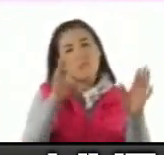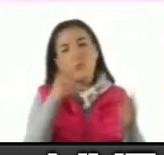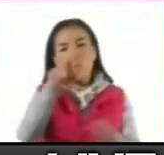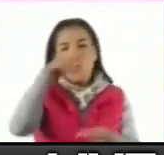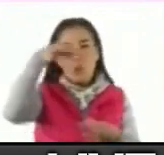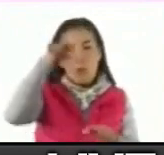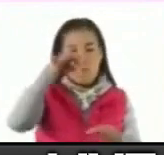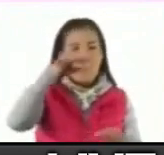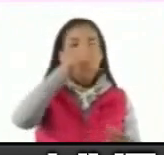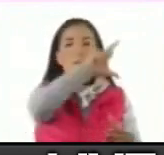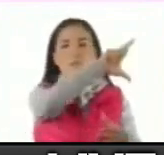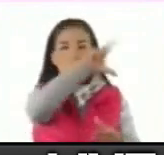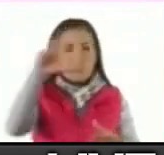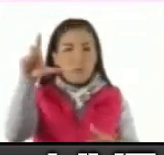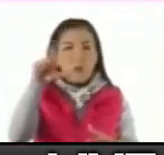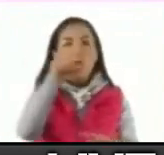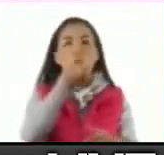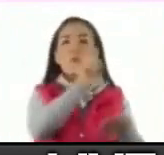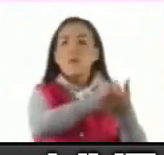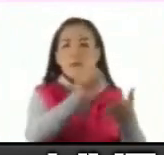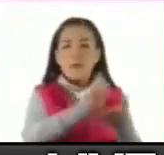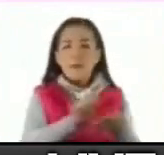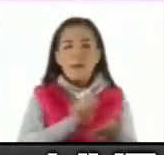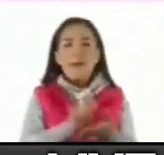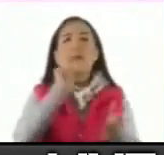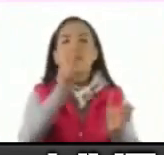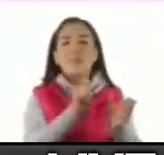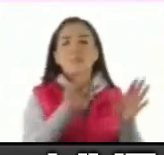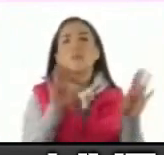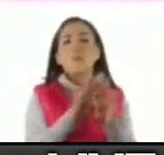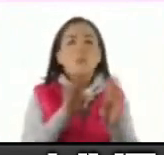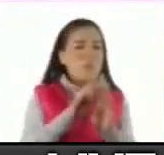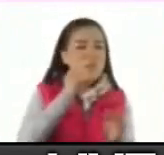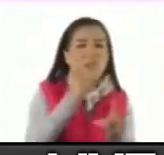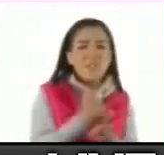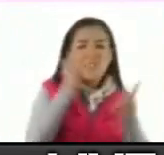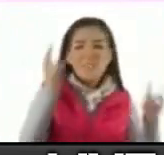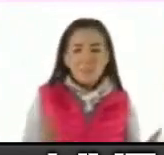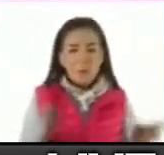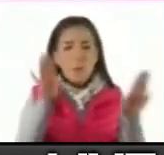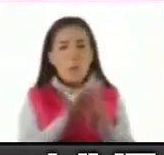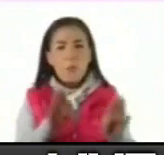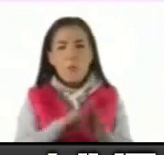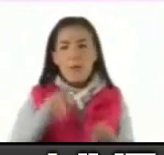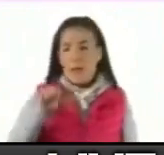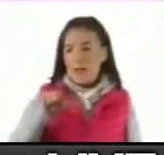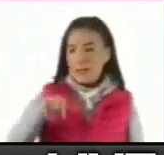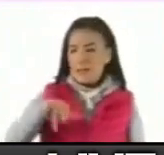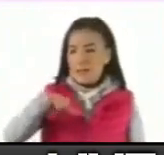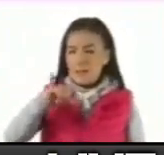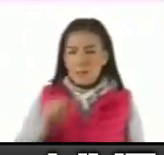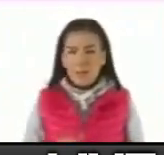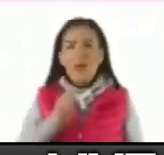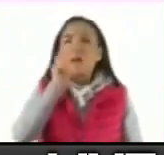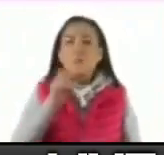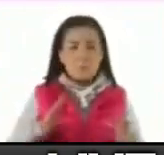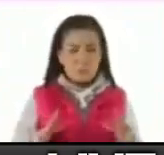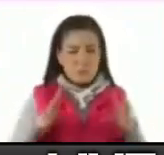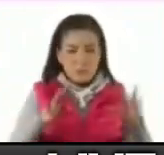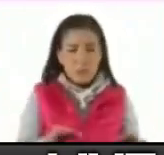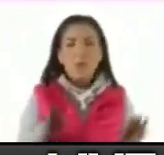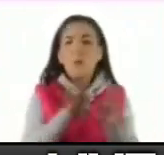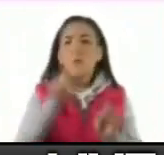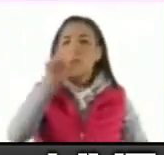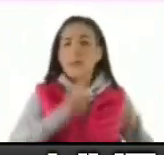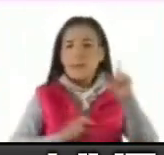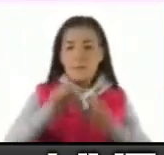narrativa, es decir, sumando los acontecimientos históricos, describan cómo es que la alquimia es precursora de la química. El reto